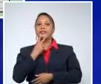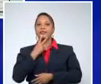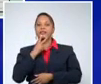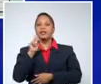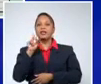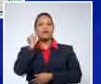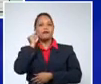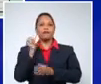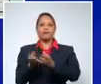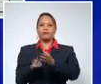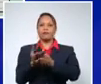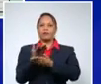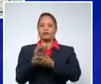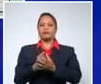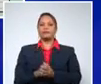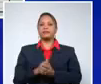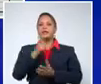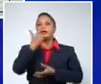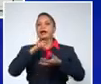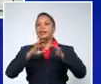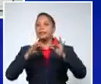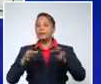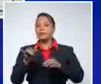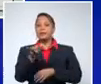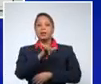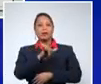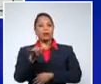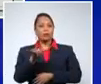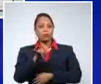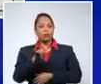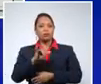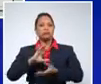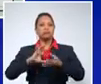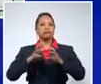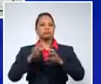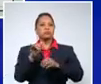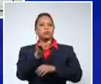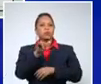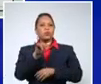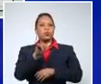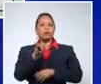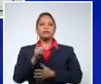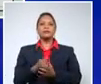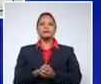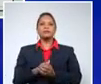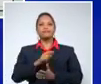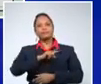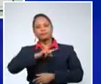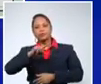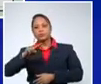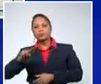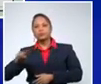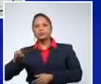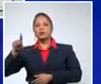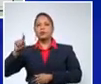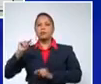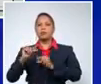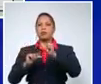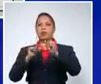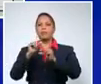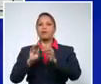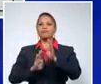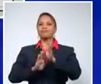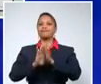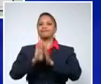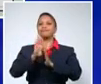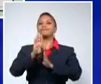Artemisa, provincia que no de manera muy marcada, pero va aumentando los casos en todos